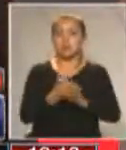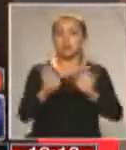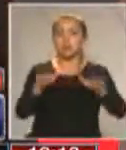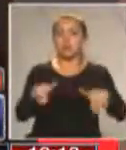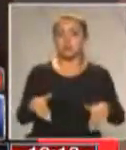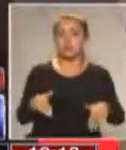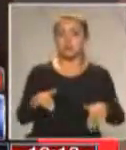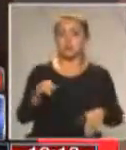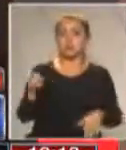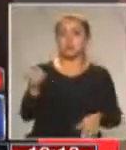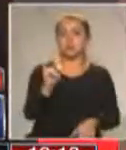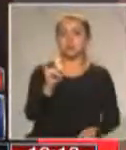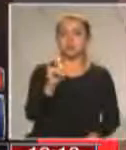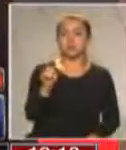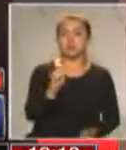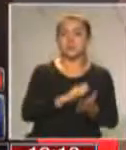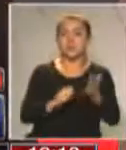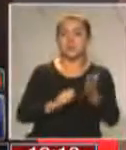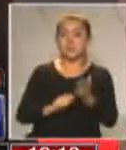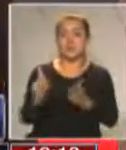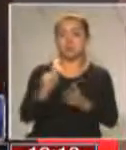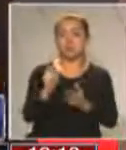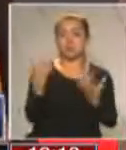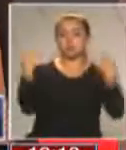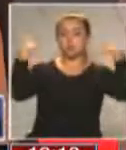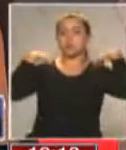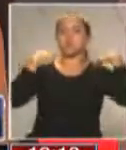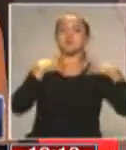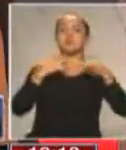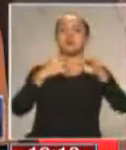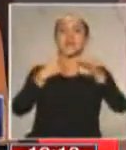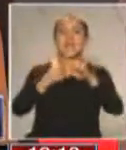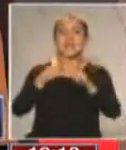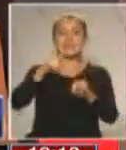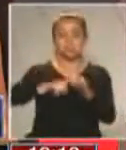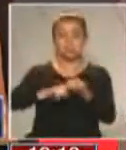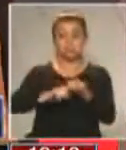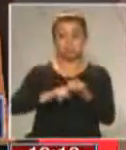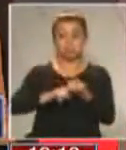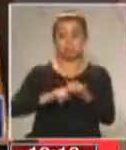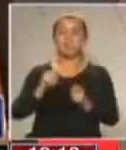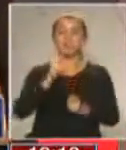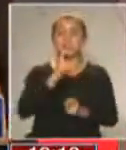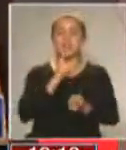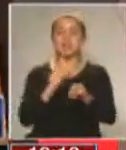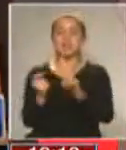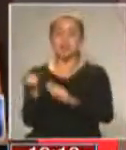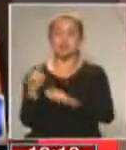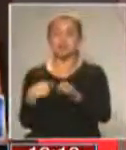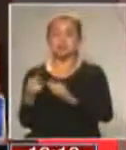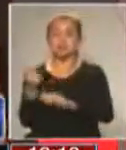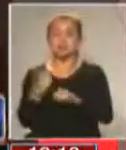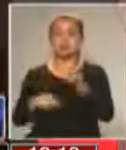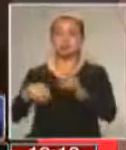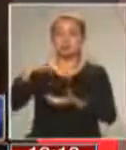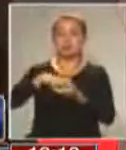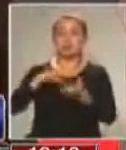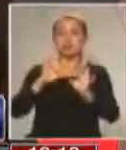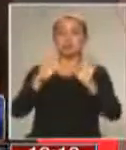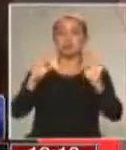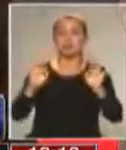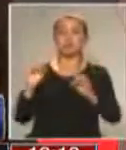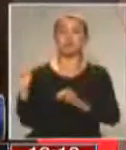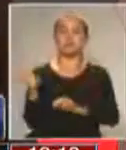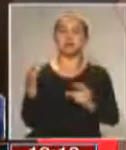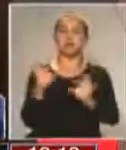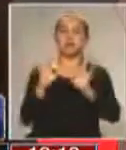la subsecretaria Peirano, que finalmente no asumió porque su ex marido tenía negocios en la educación particular